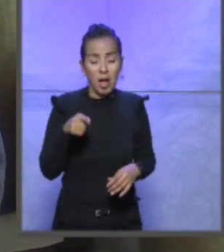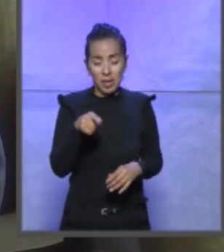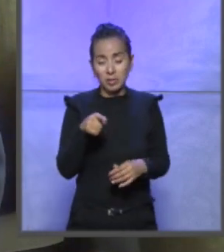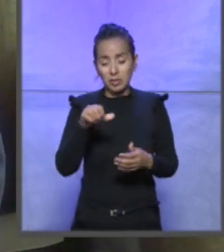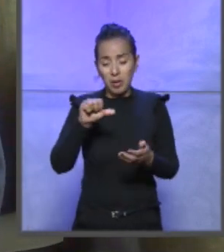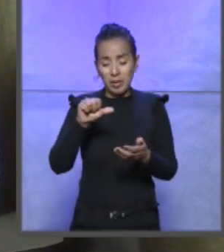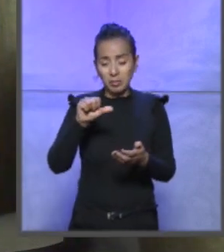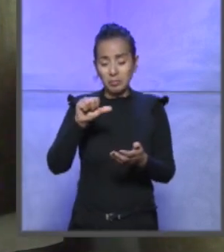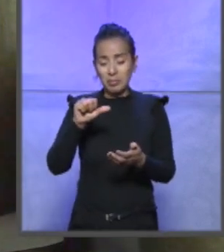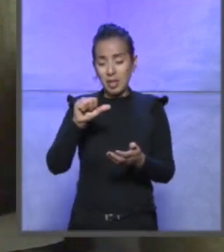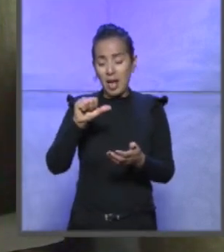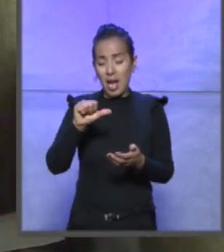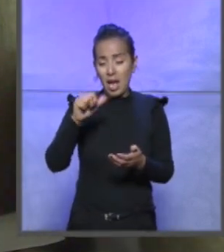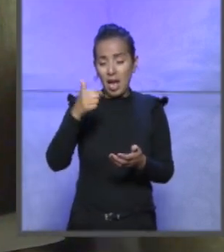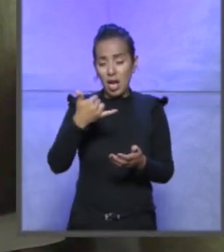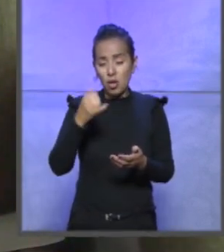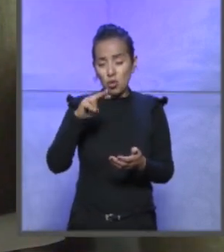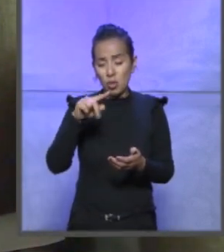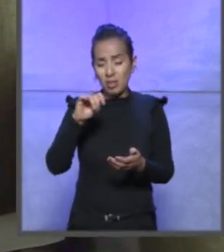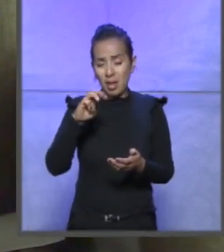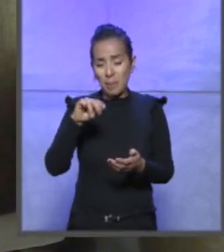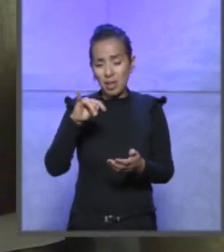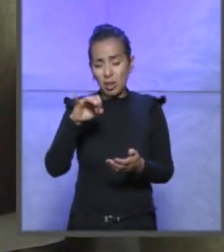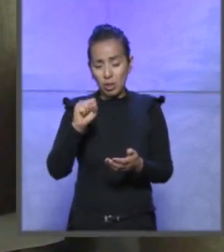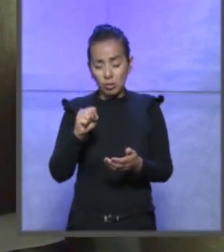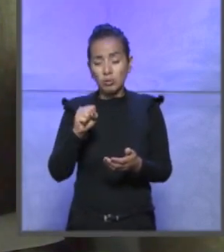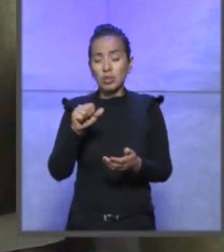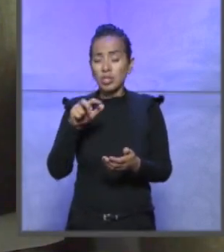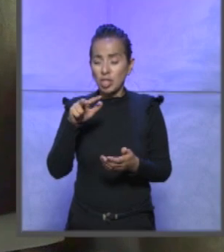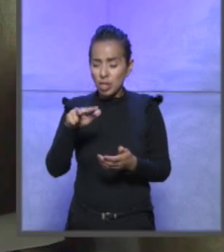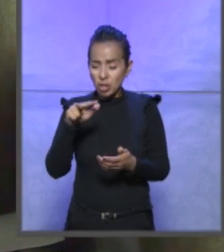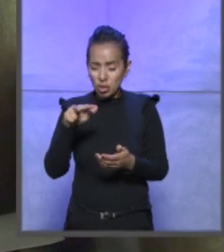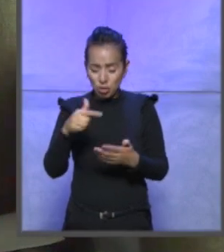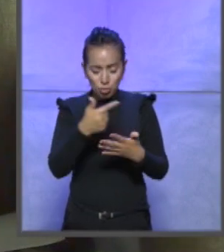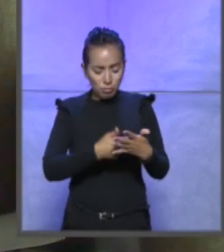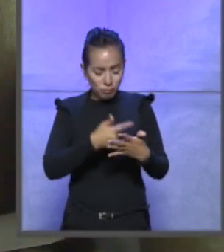en los ayuntamientos, 18 fórmulas integradas por jóvenes,